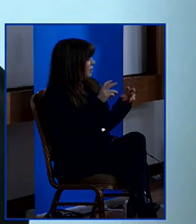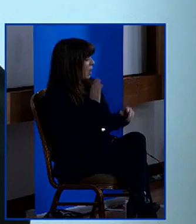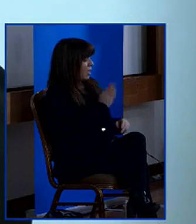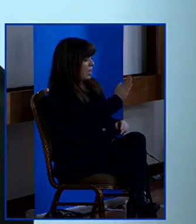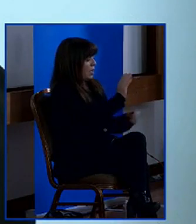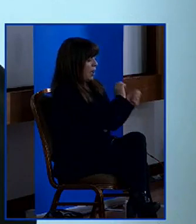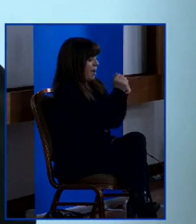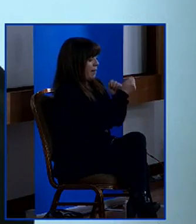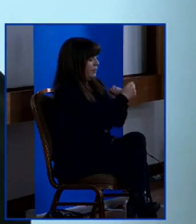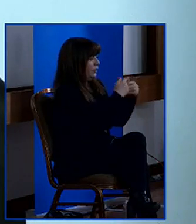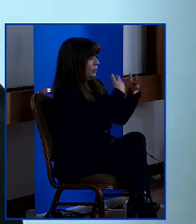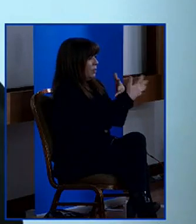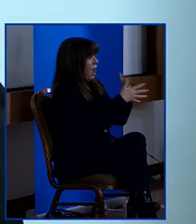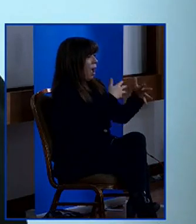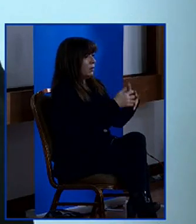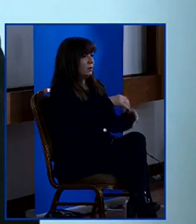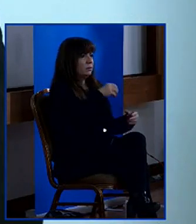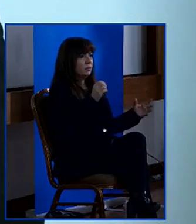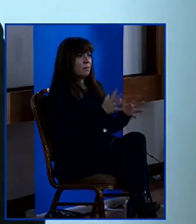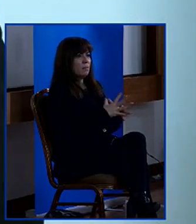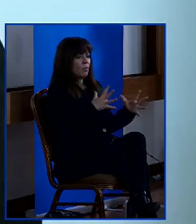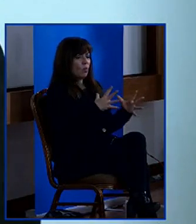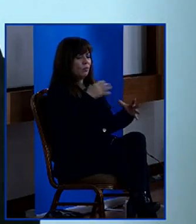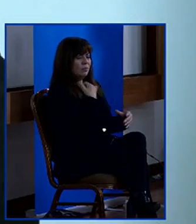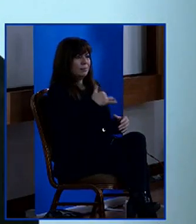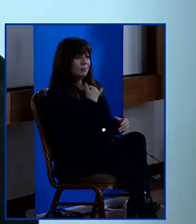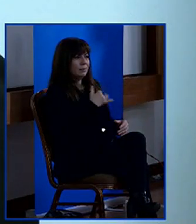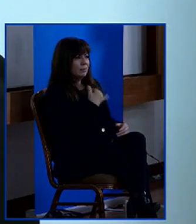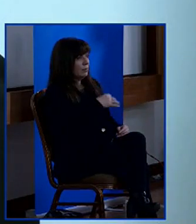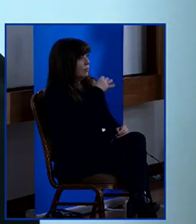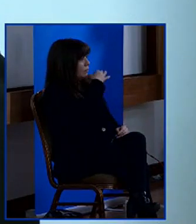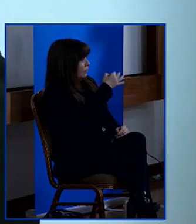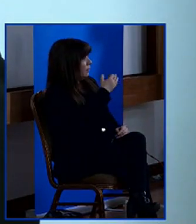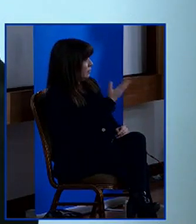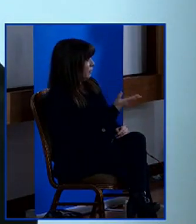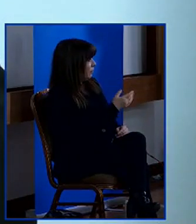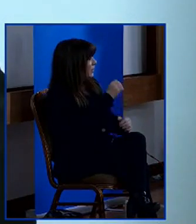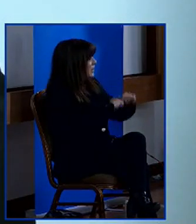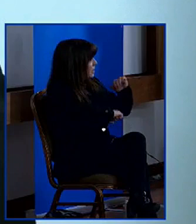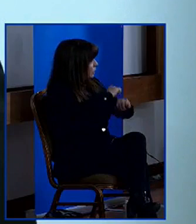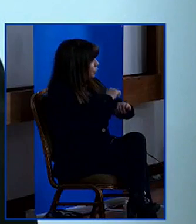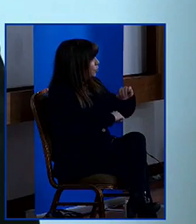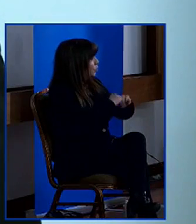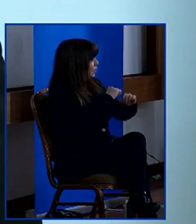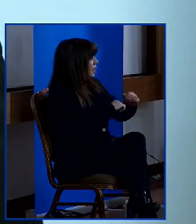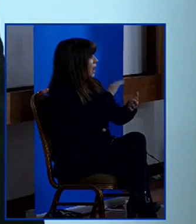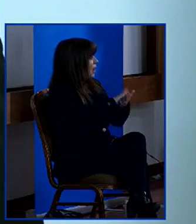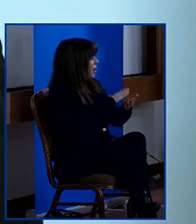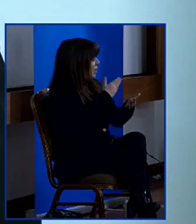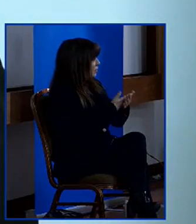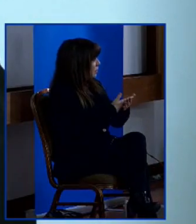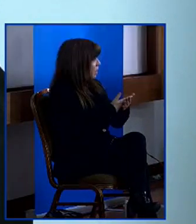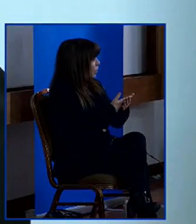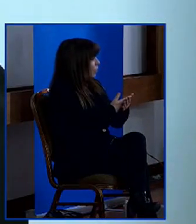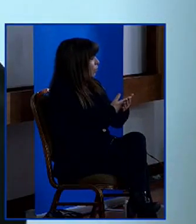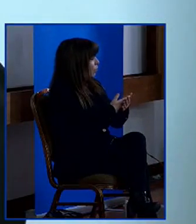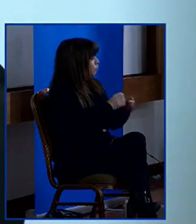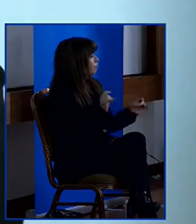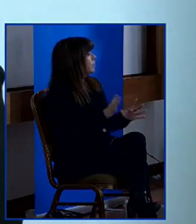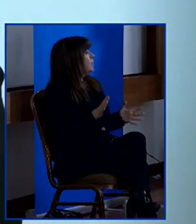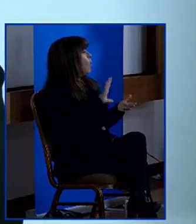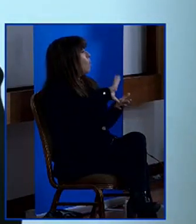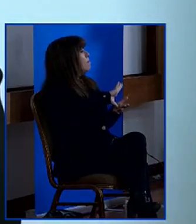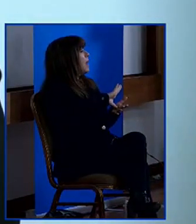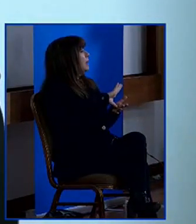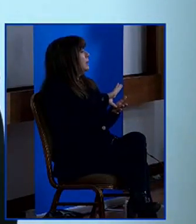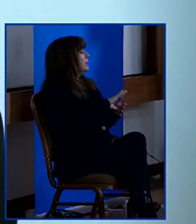muy importante. Deciros que si la industria de la salud fuera un país,